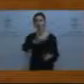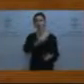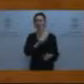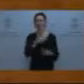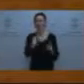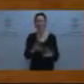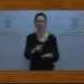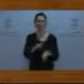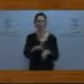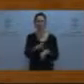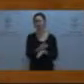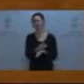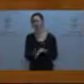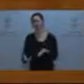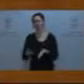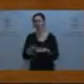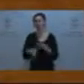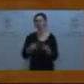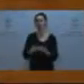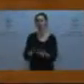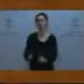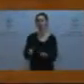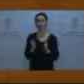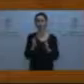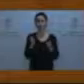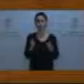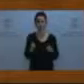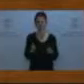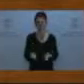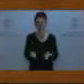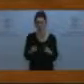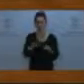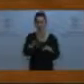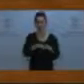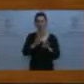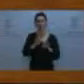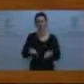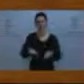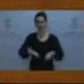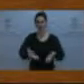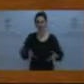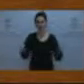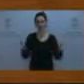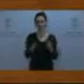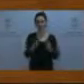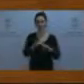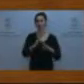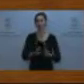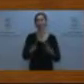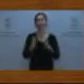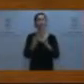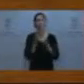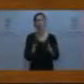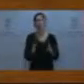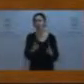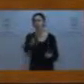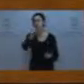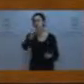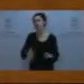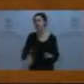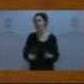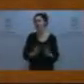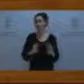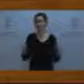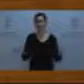comunidades autónomas, debido al menor número de niños susceptibles de ser adoptados, lo que en la práctica trae consigo un menor número de